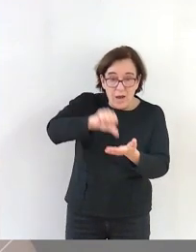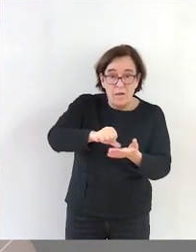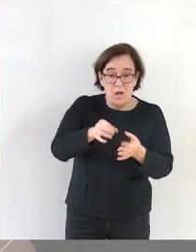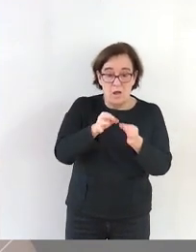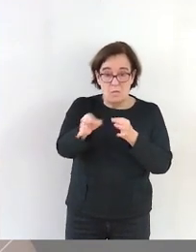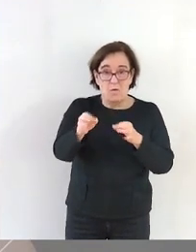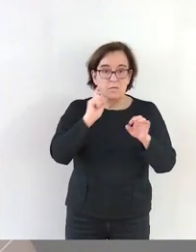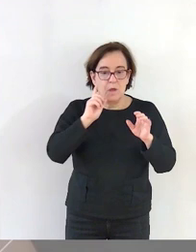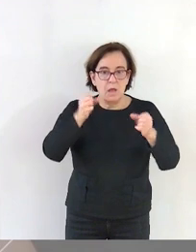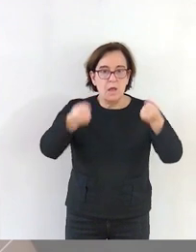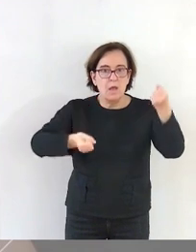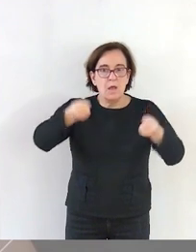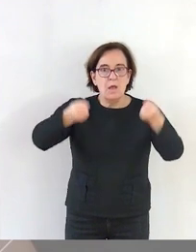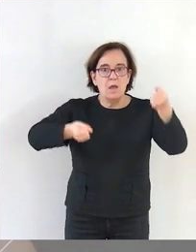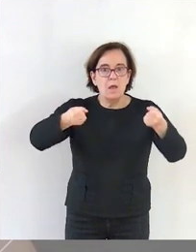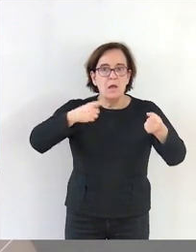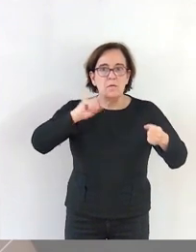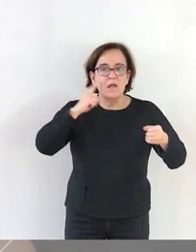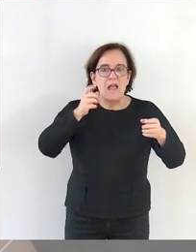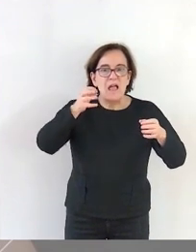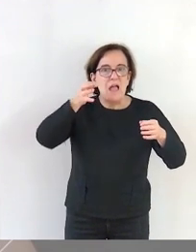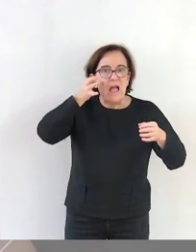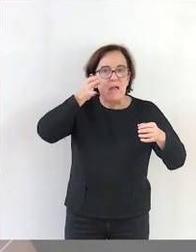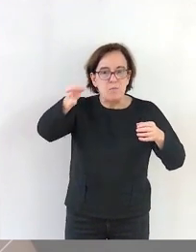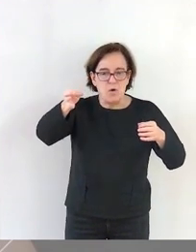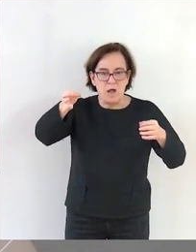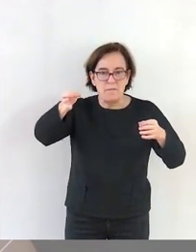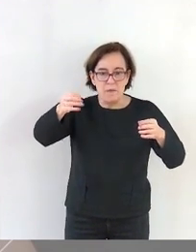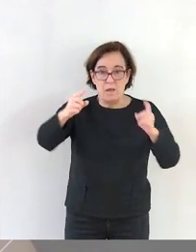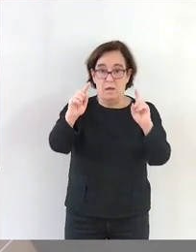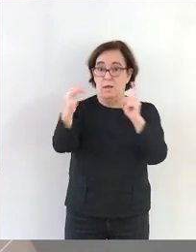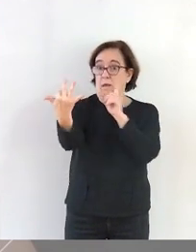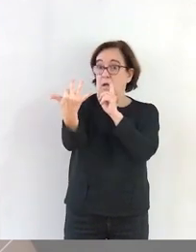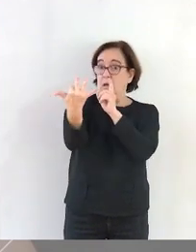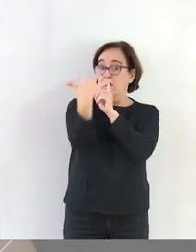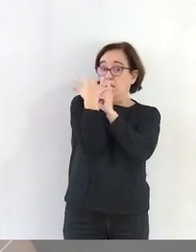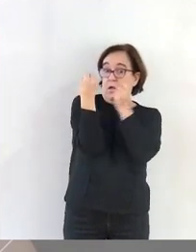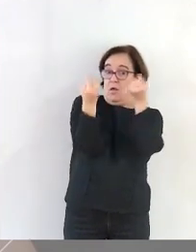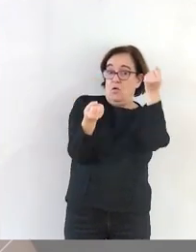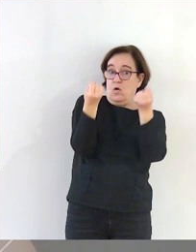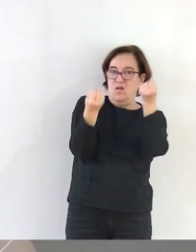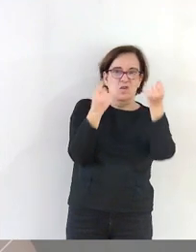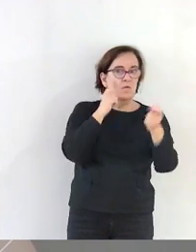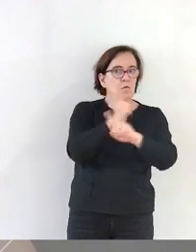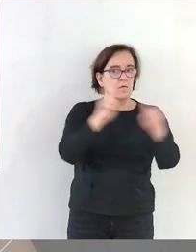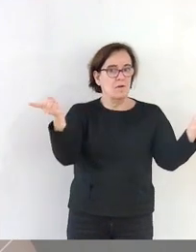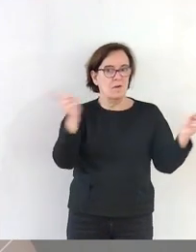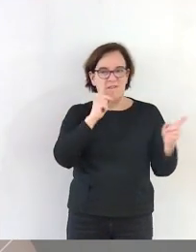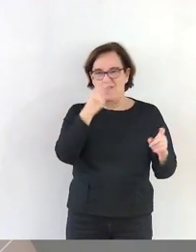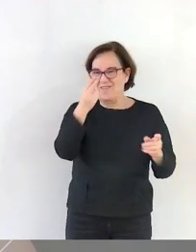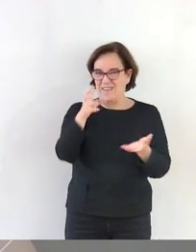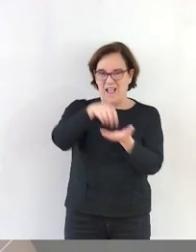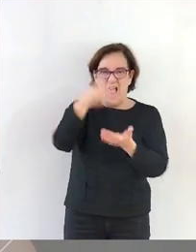vehículo me encontré que estaba el pueblo entero que se acercó hacia mí hacia el vehículo cosa que es infrecuente cuando vas a visitar una